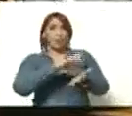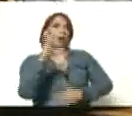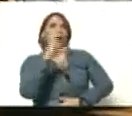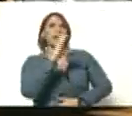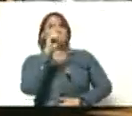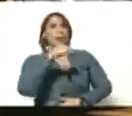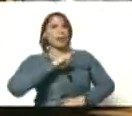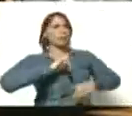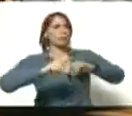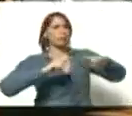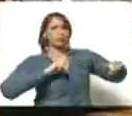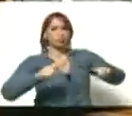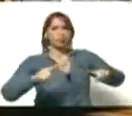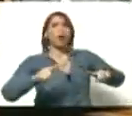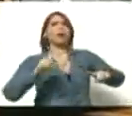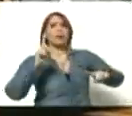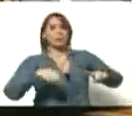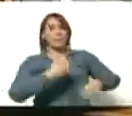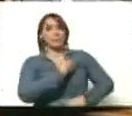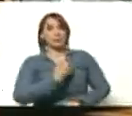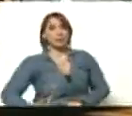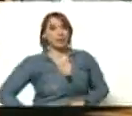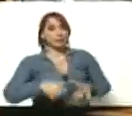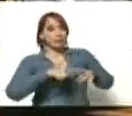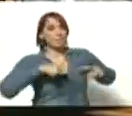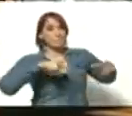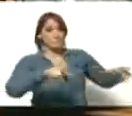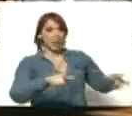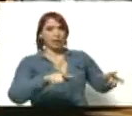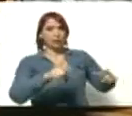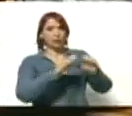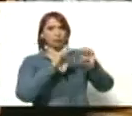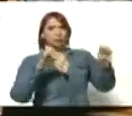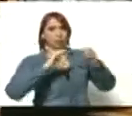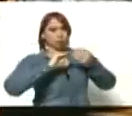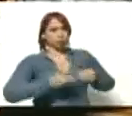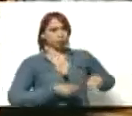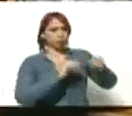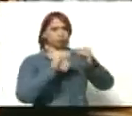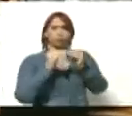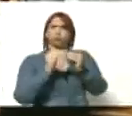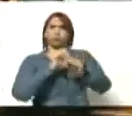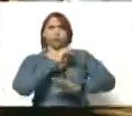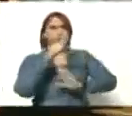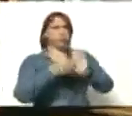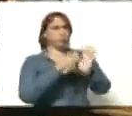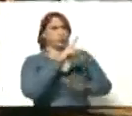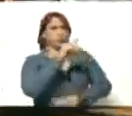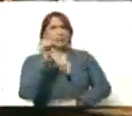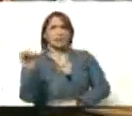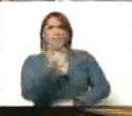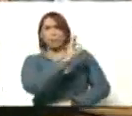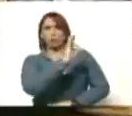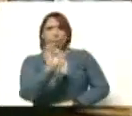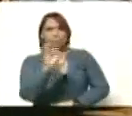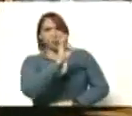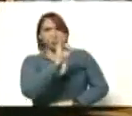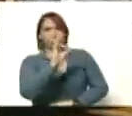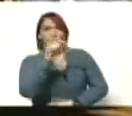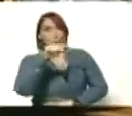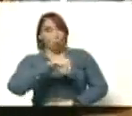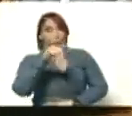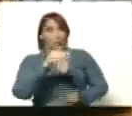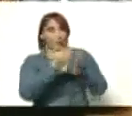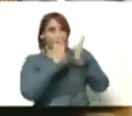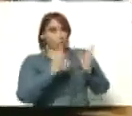instrucciones del presidente, este espacio educativo fue rehabilitado completamente, 100%. Hoy sus alumnos,